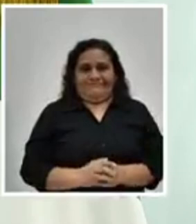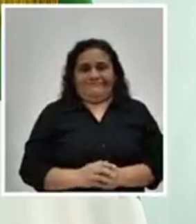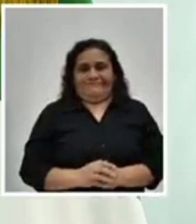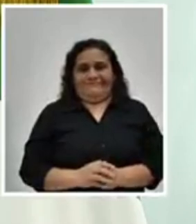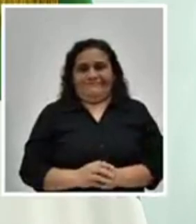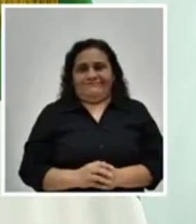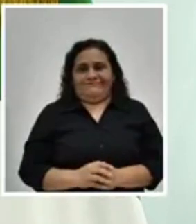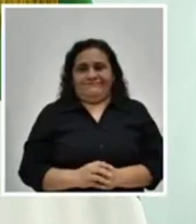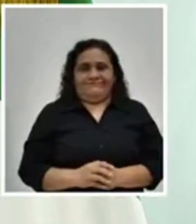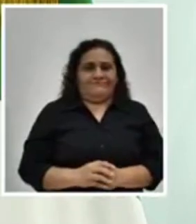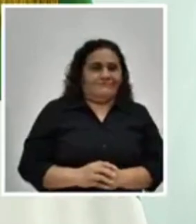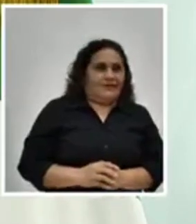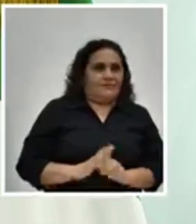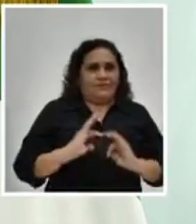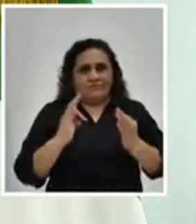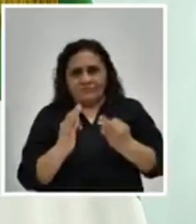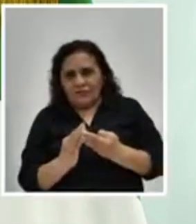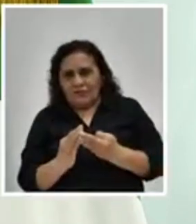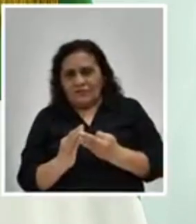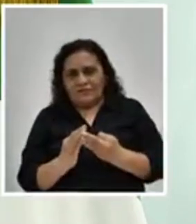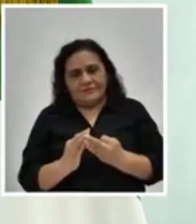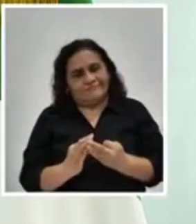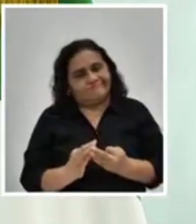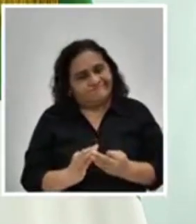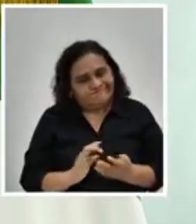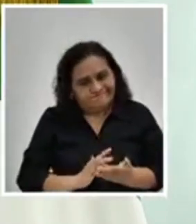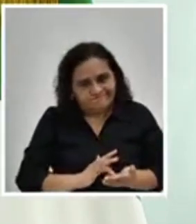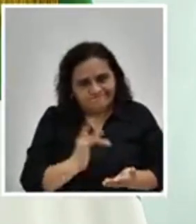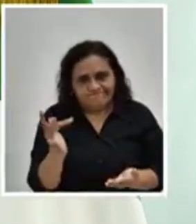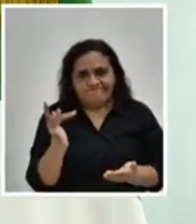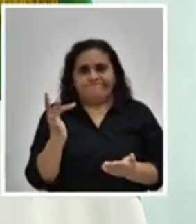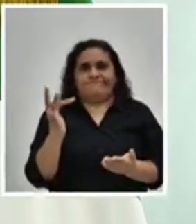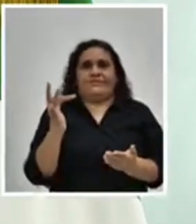e indirectamente, mi gratitud.